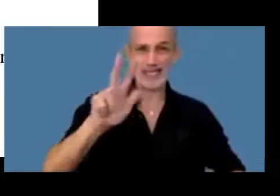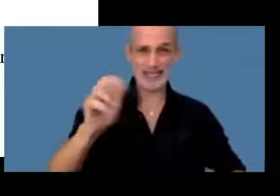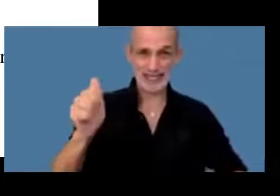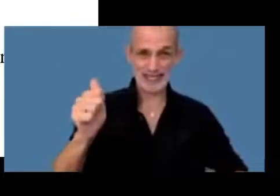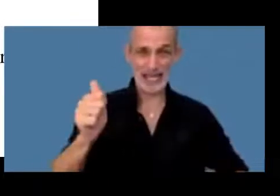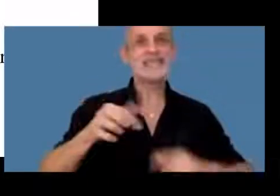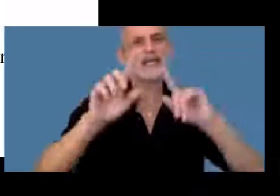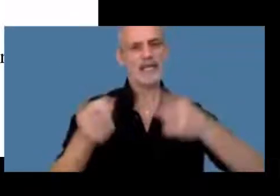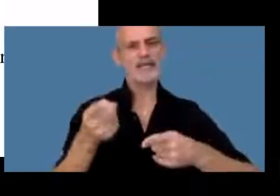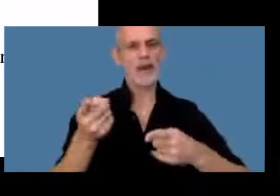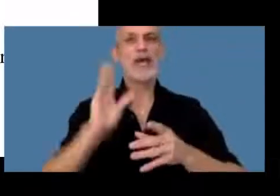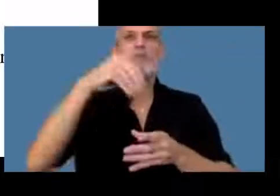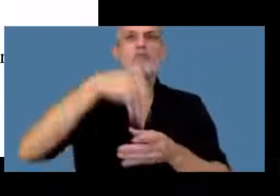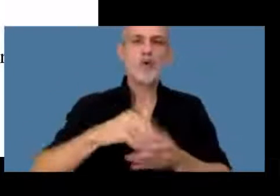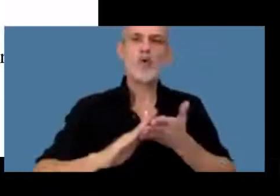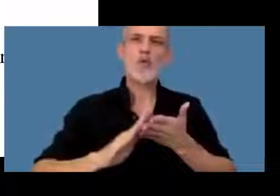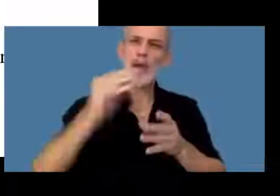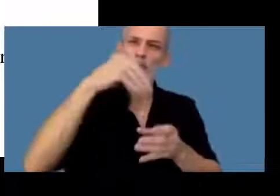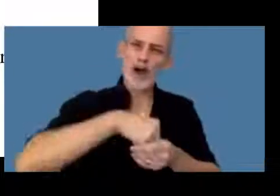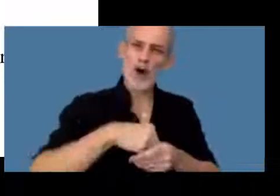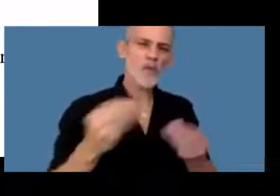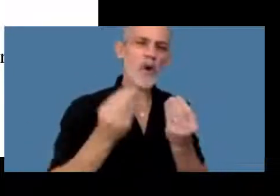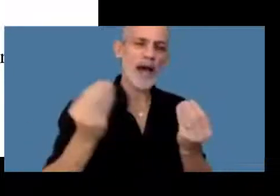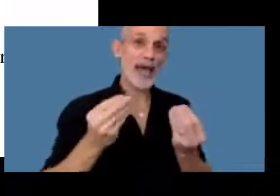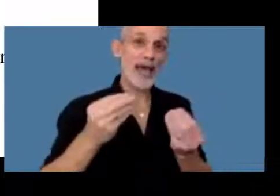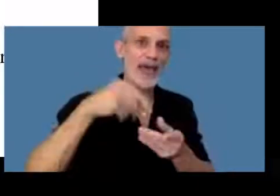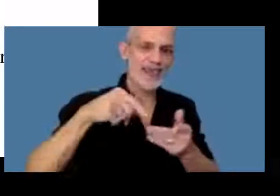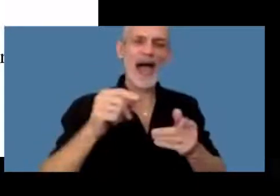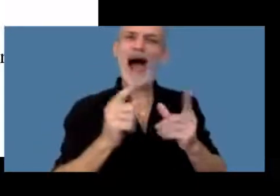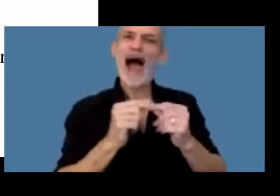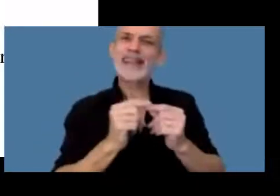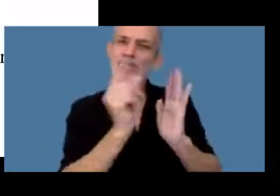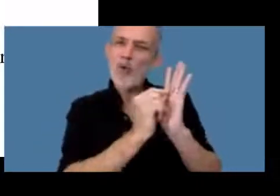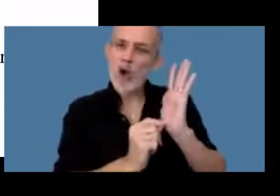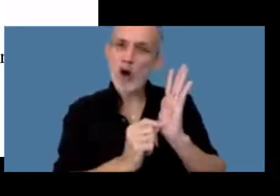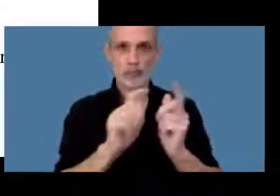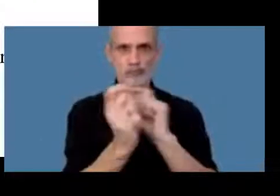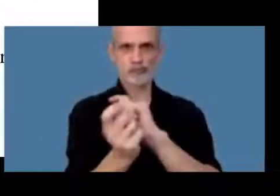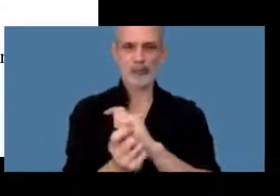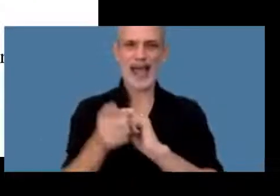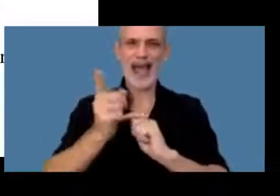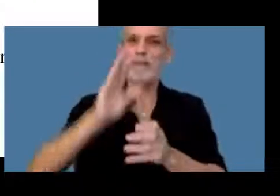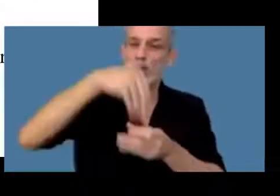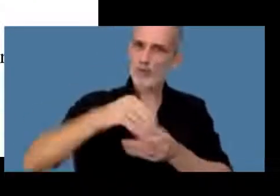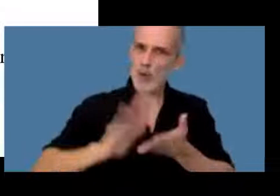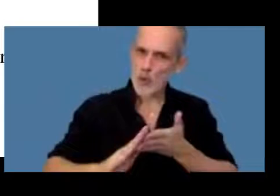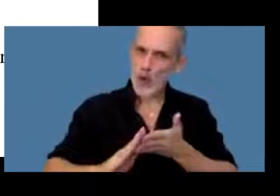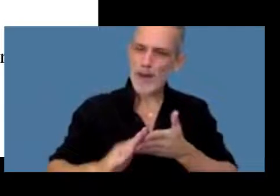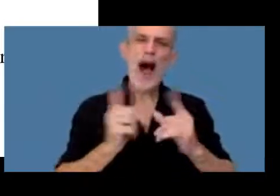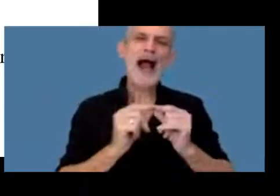también incorpora, ¿sí?, dentro de su articulado, modifica e incorpora el